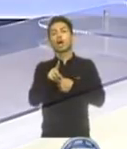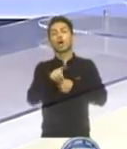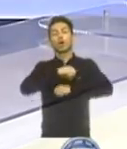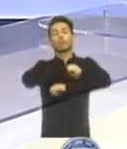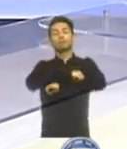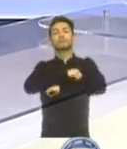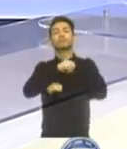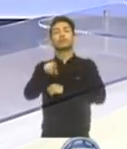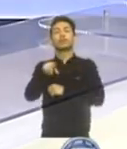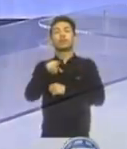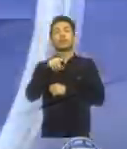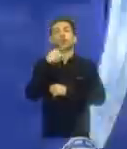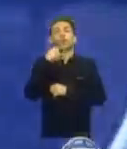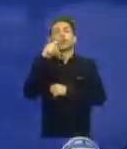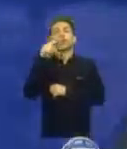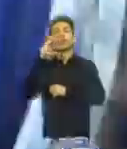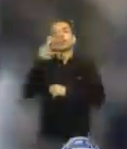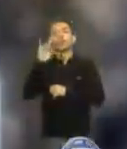Rusia.